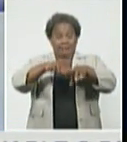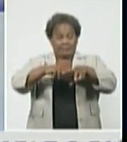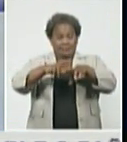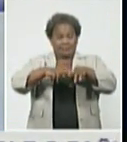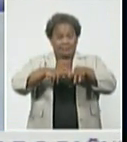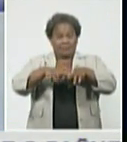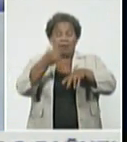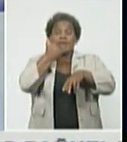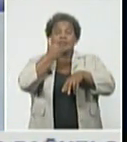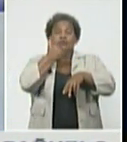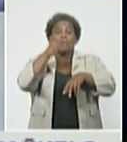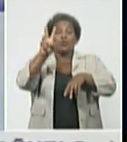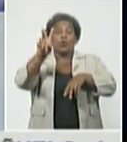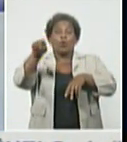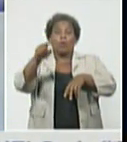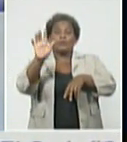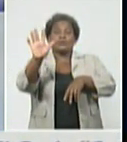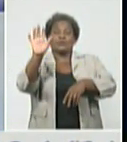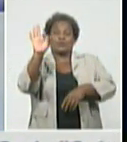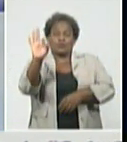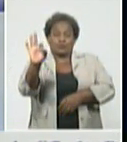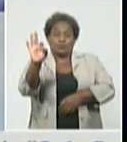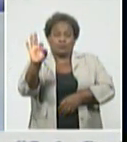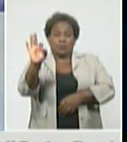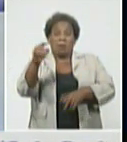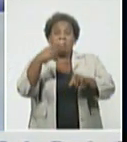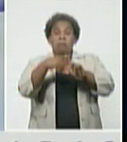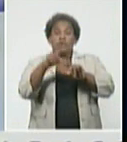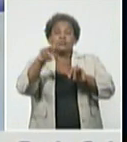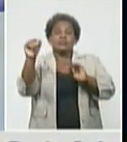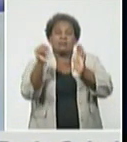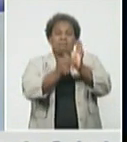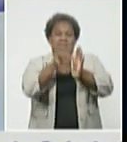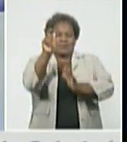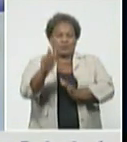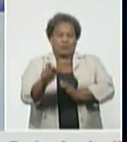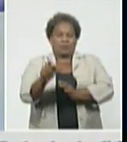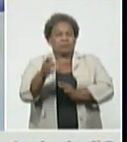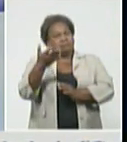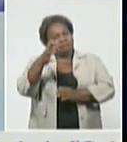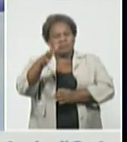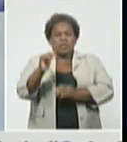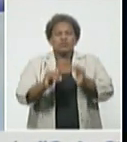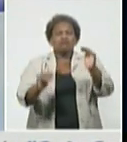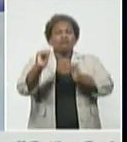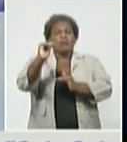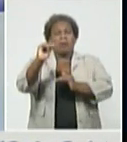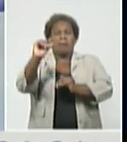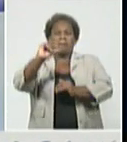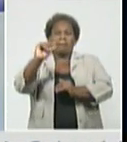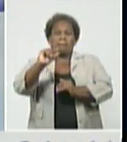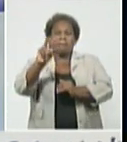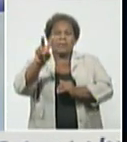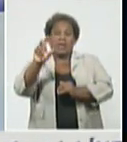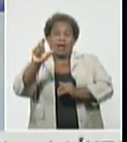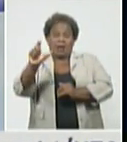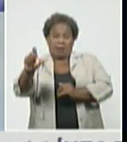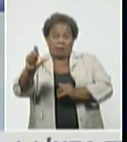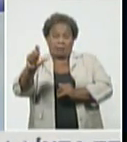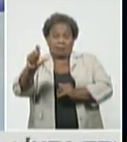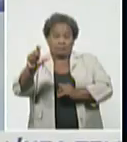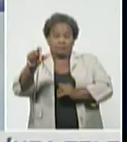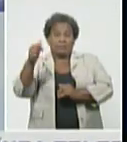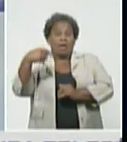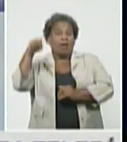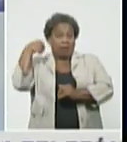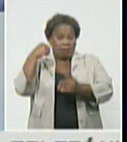de 2,58 por 100.000 habitantes, discretamente superior. Villa Clara, con el caso que